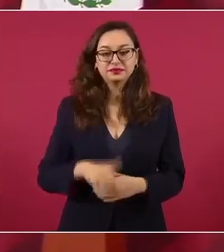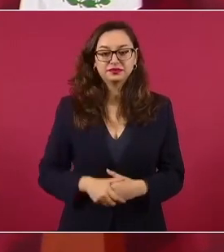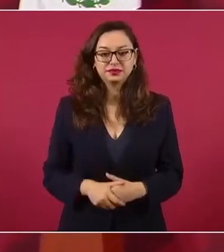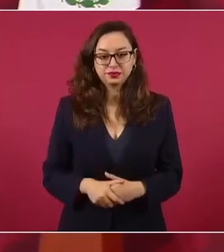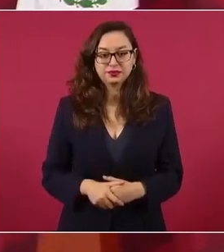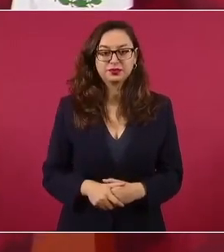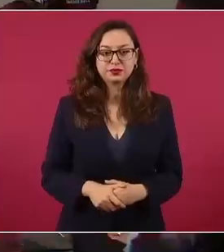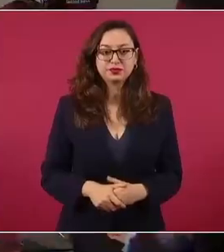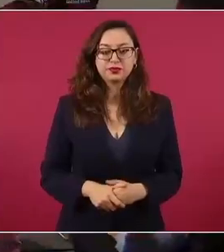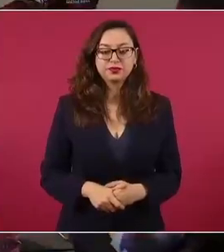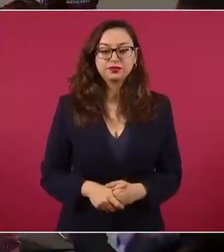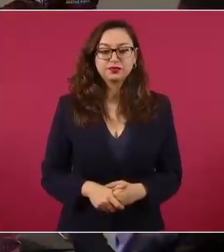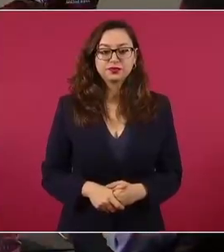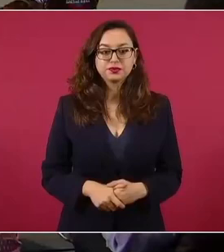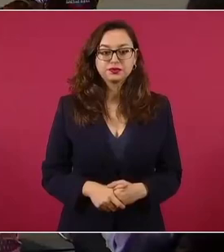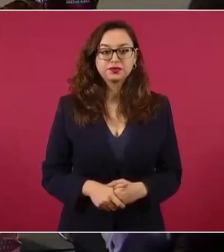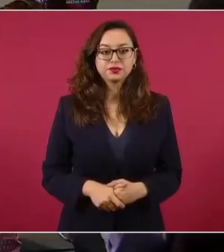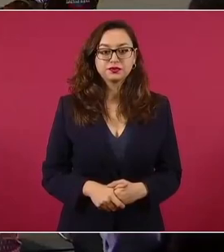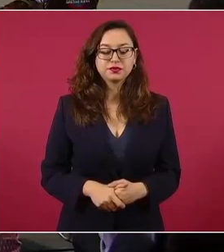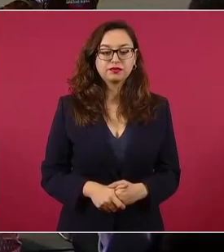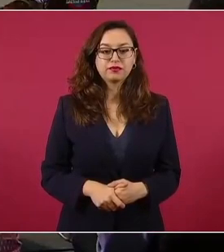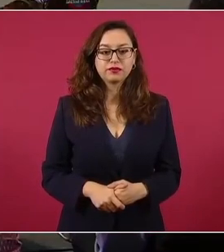Ya.